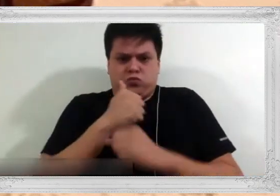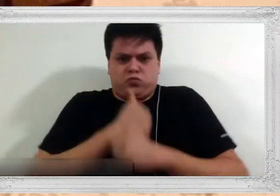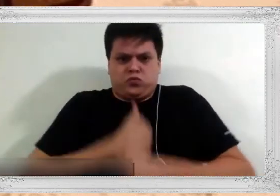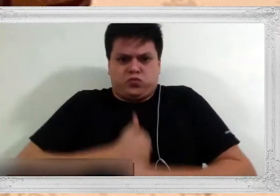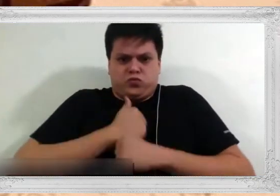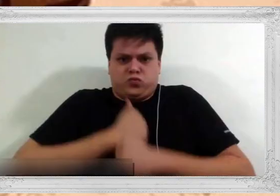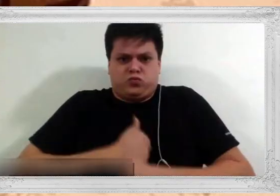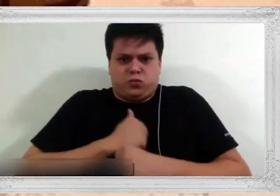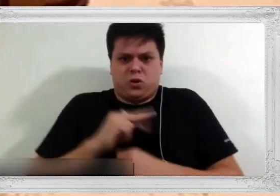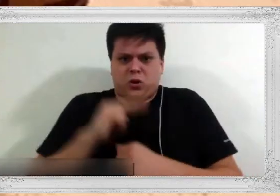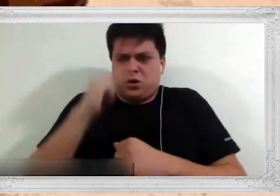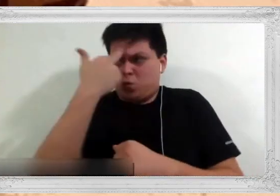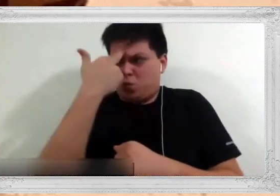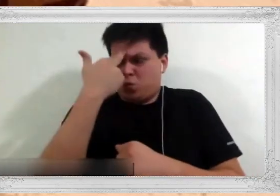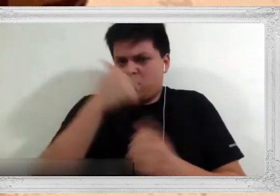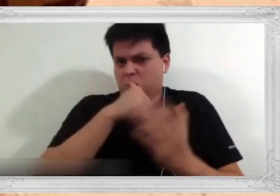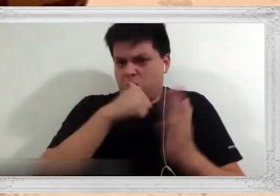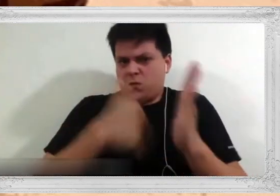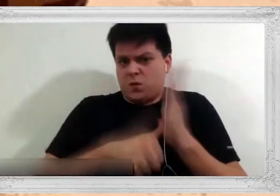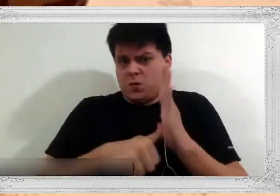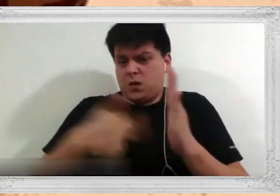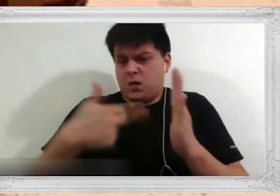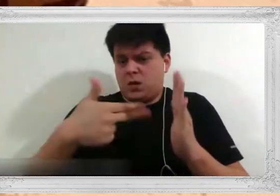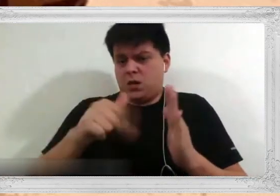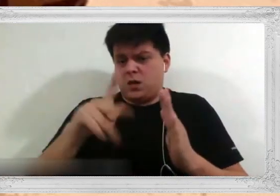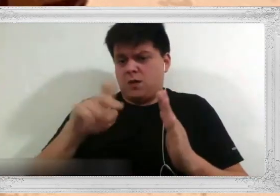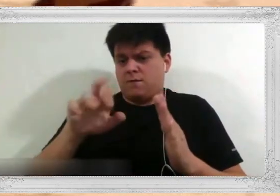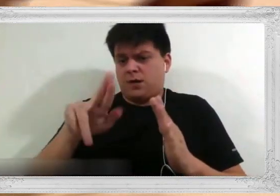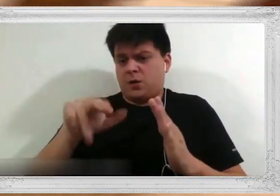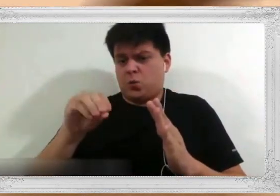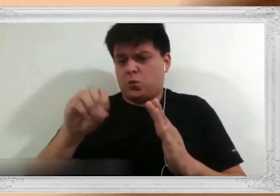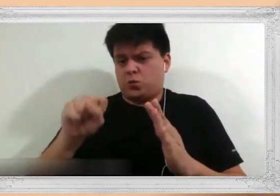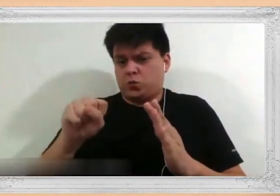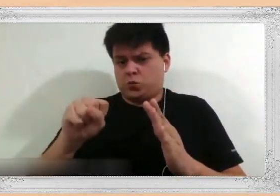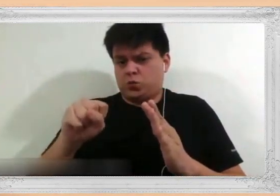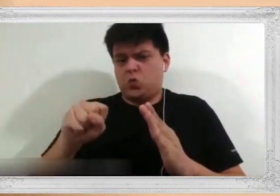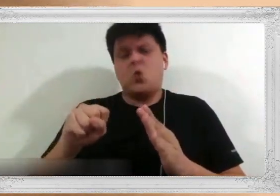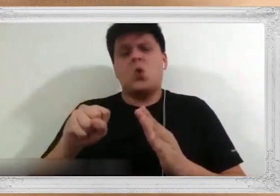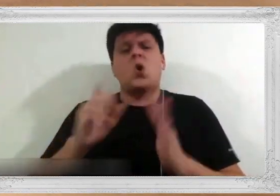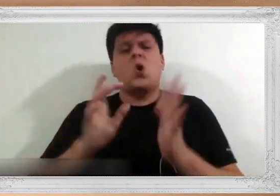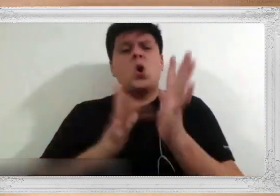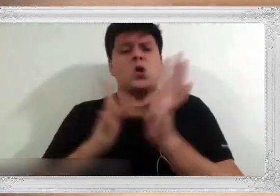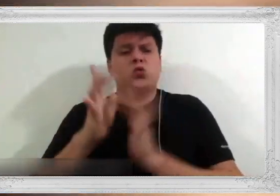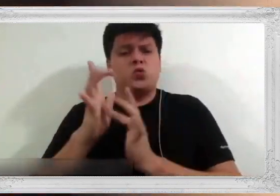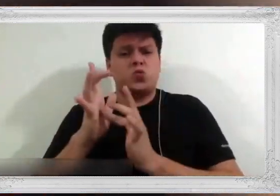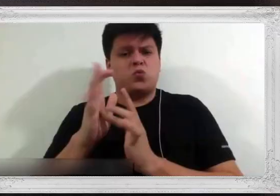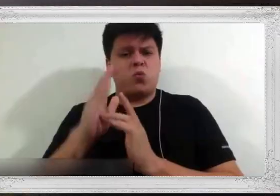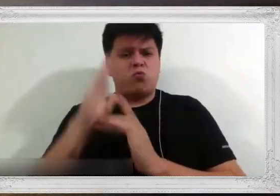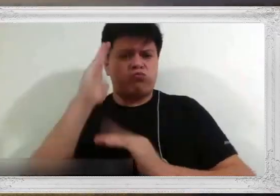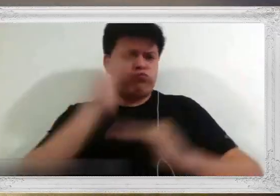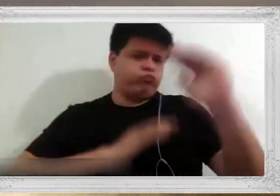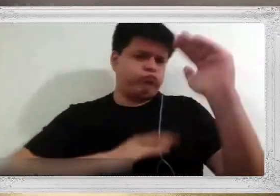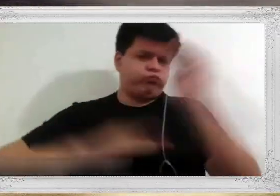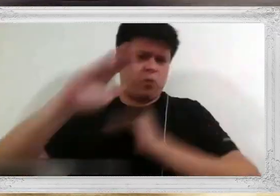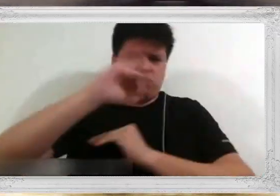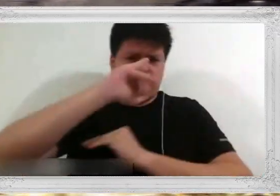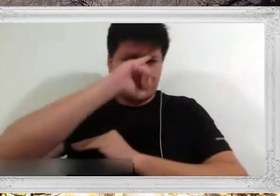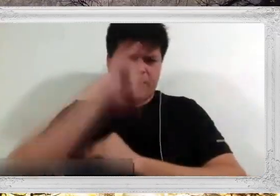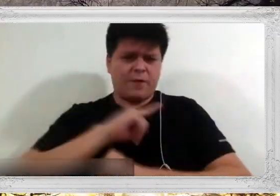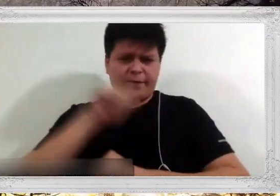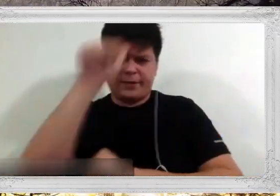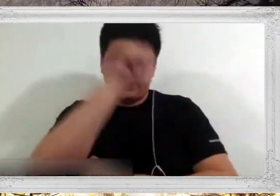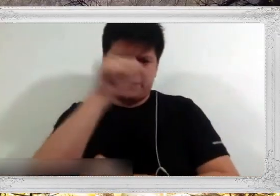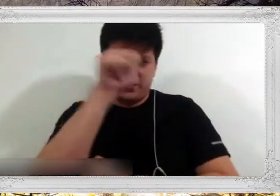carta a los hebreos que presenta a Cristo como el sumo sacerdote que comparte totalmente nuestra condición humana menos en el